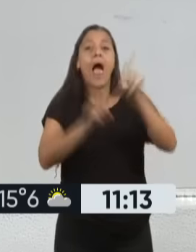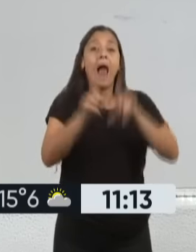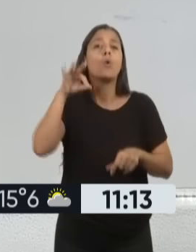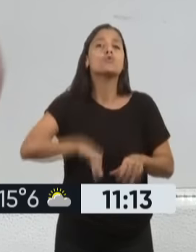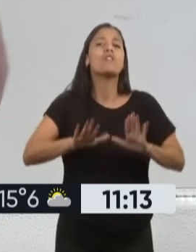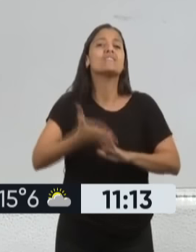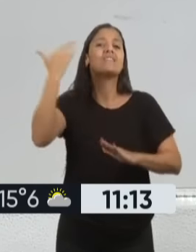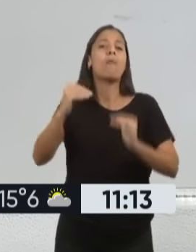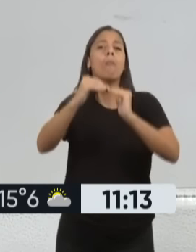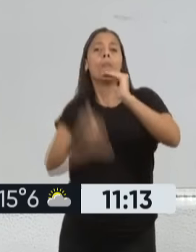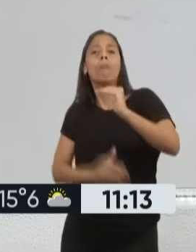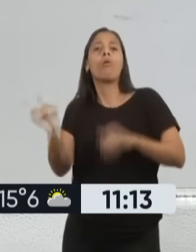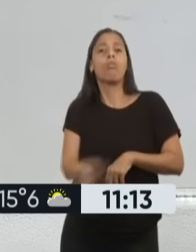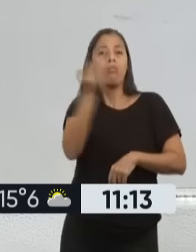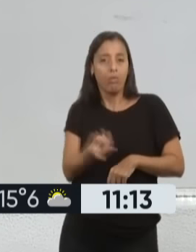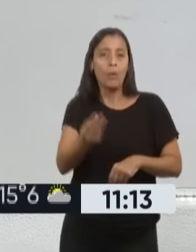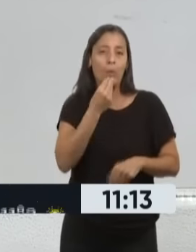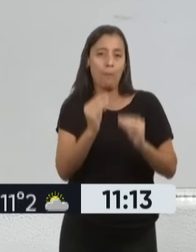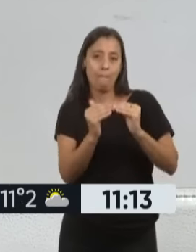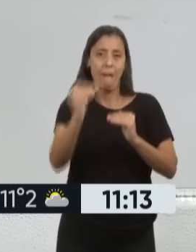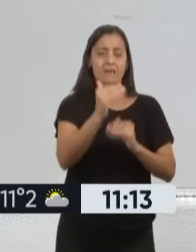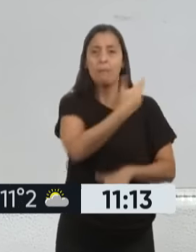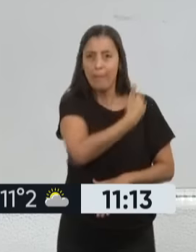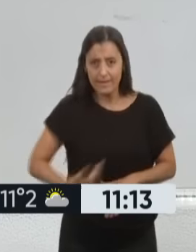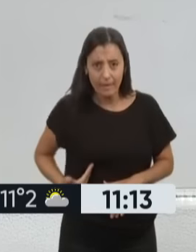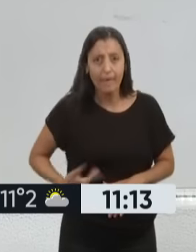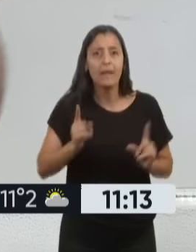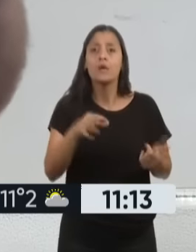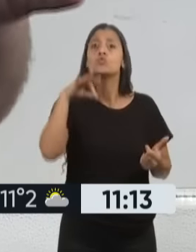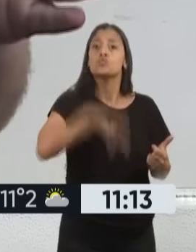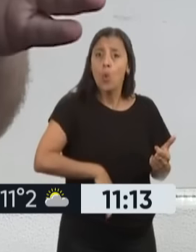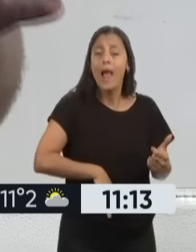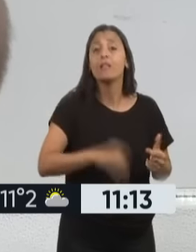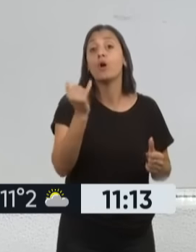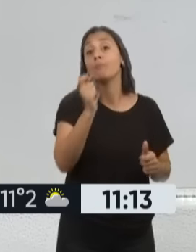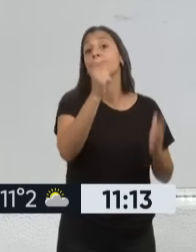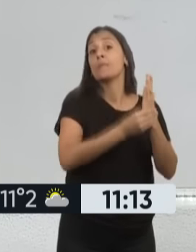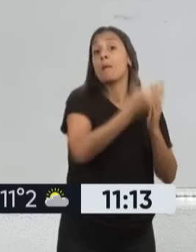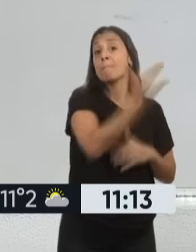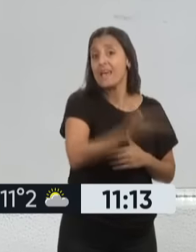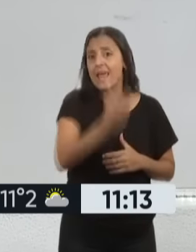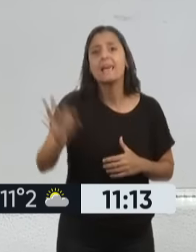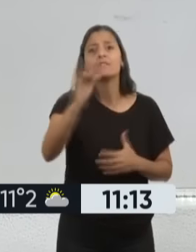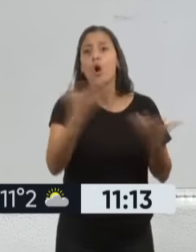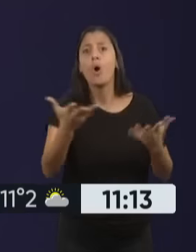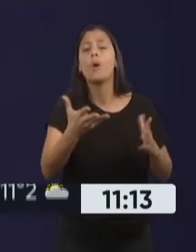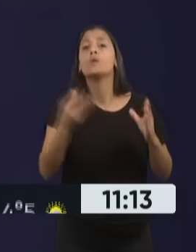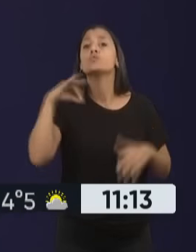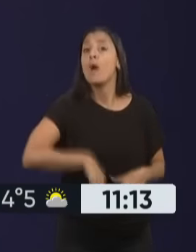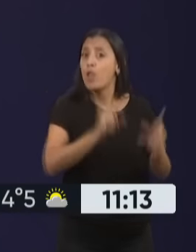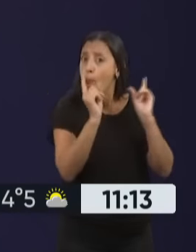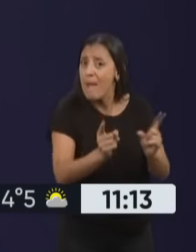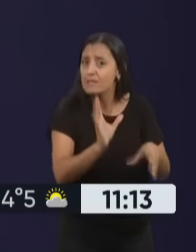atrasados el presidente va a congelar los salarios de ministro secretario de estado